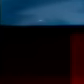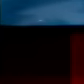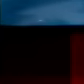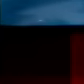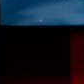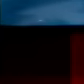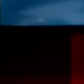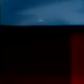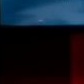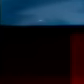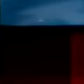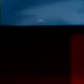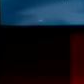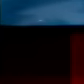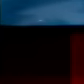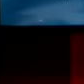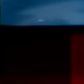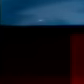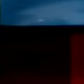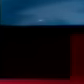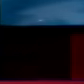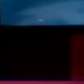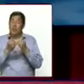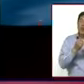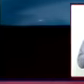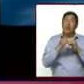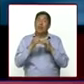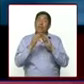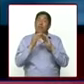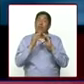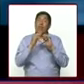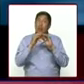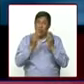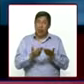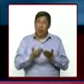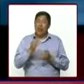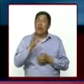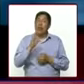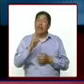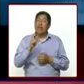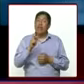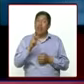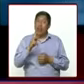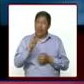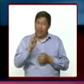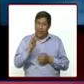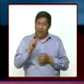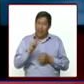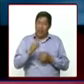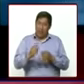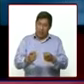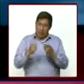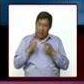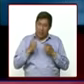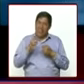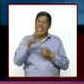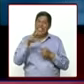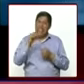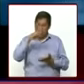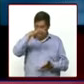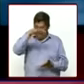Y ahora es el turno del Instituto Tecnológico Franfer, quienes han entregado 30 paquetes de agua para la campaña Se nos quema el alma.